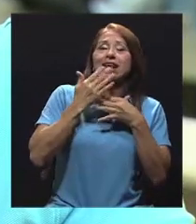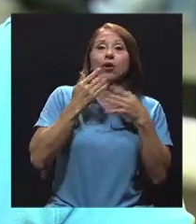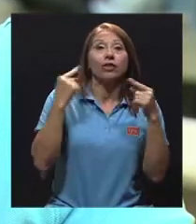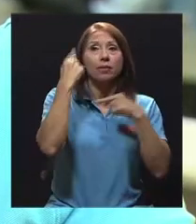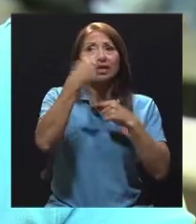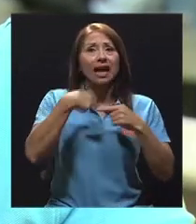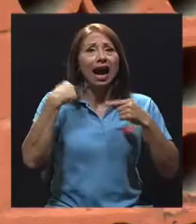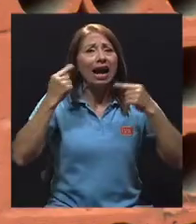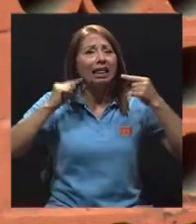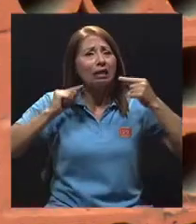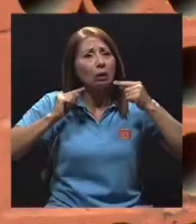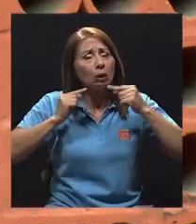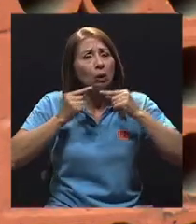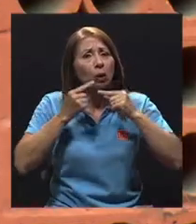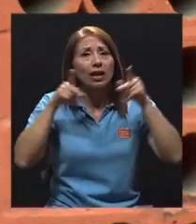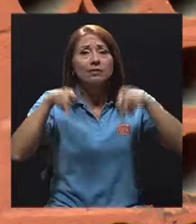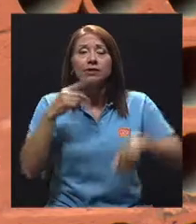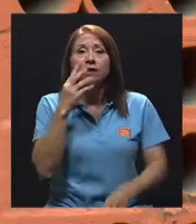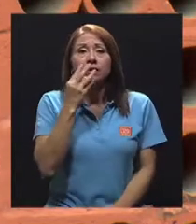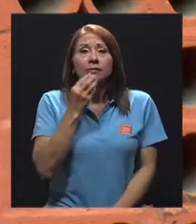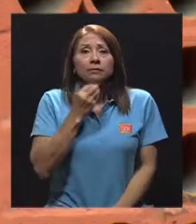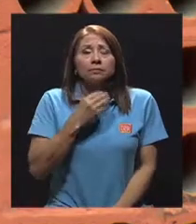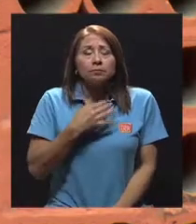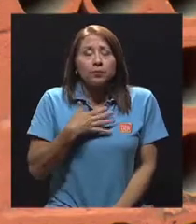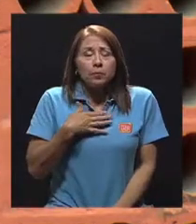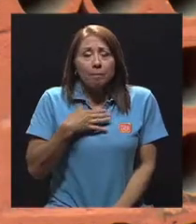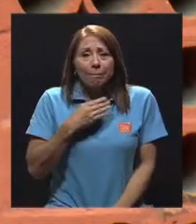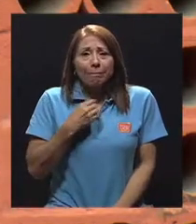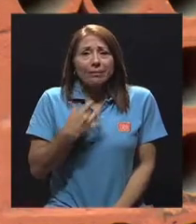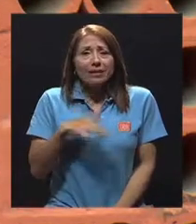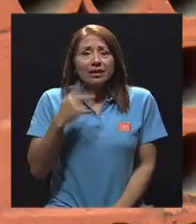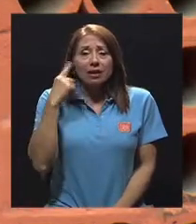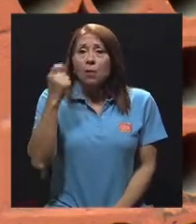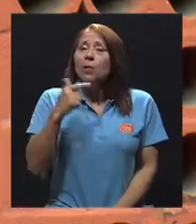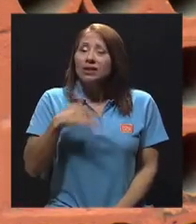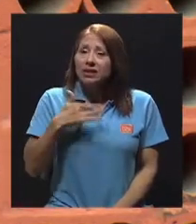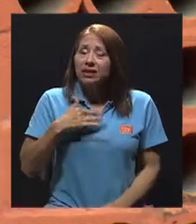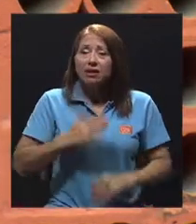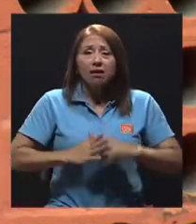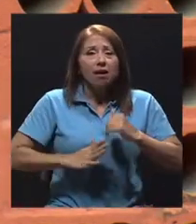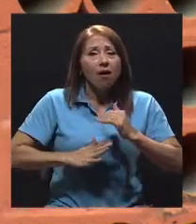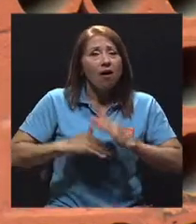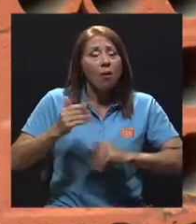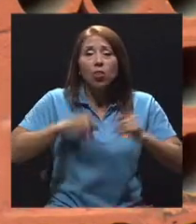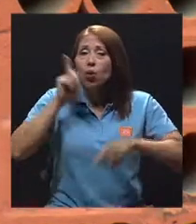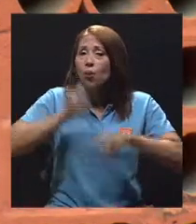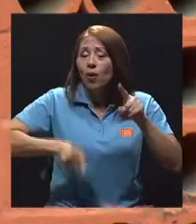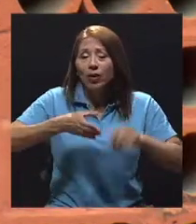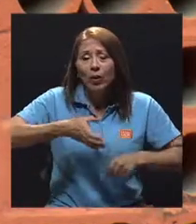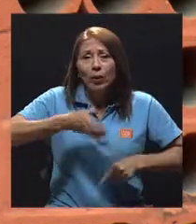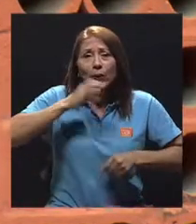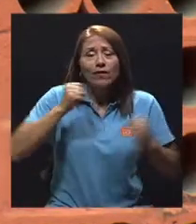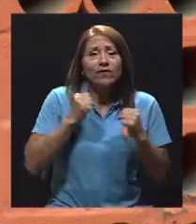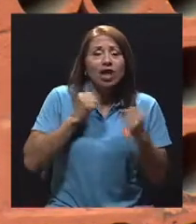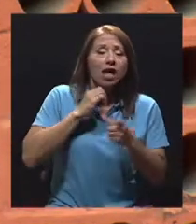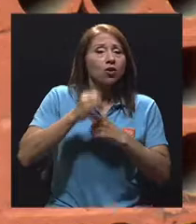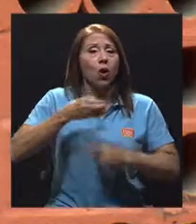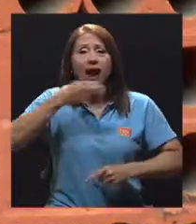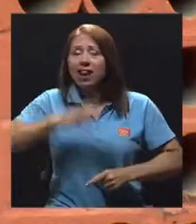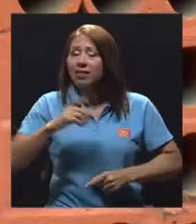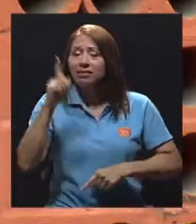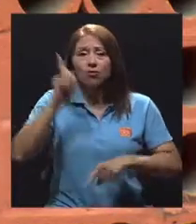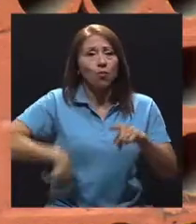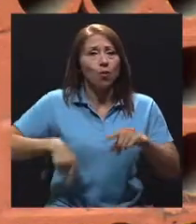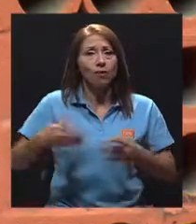hay cara de dolor, cierran la boca, apretan los labios, porque es incómodo, es un dolor incómodo. No pueden tomar bebidas muy frías o